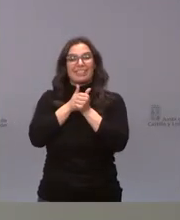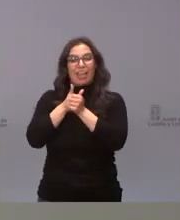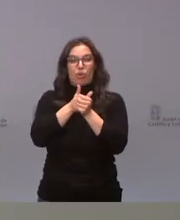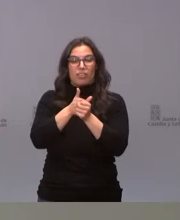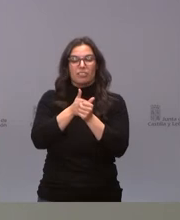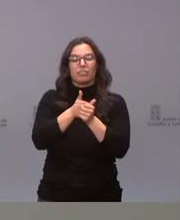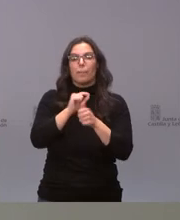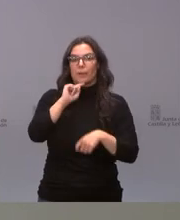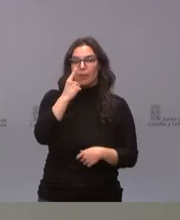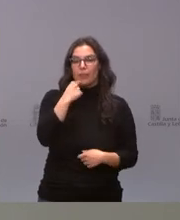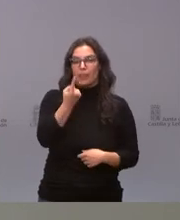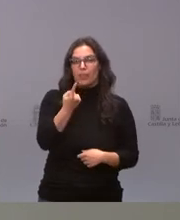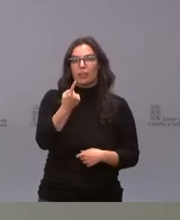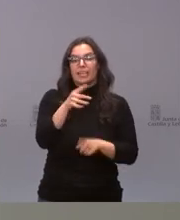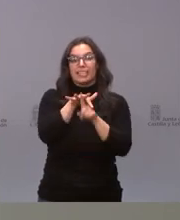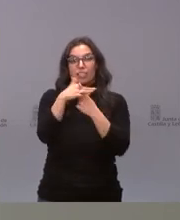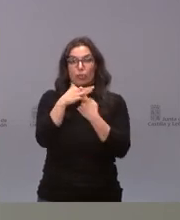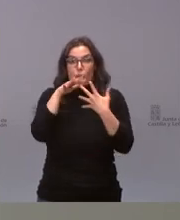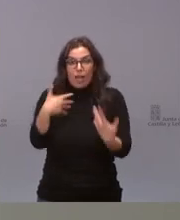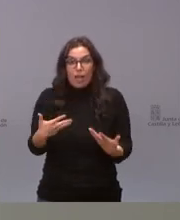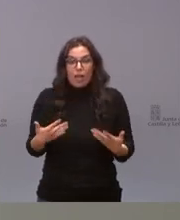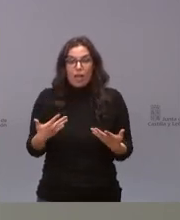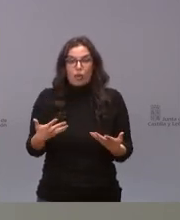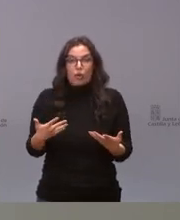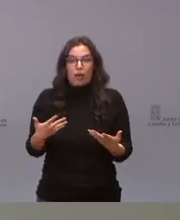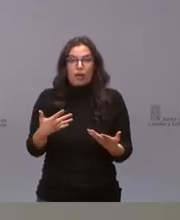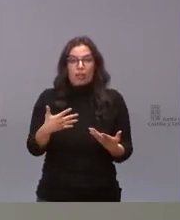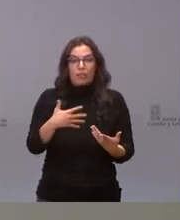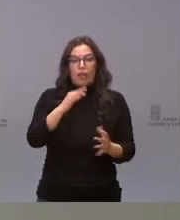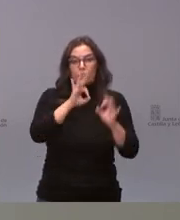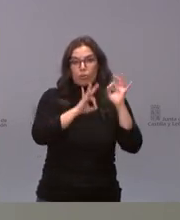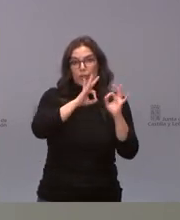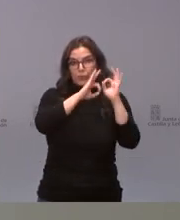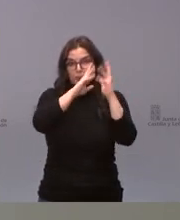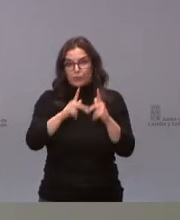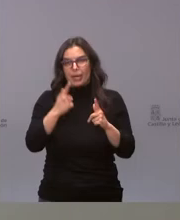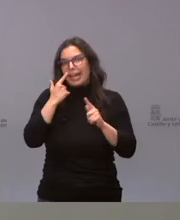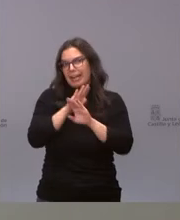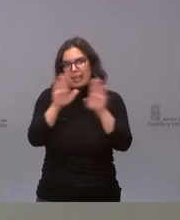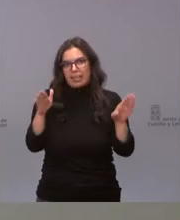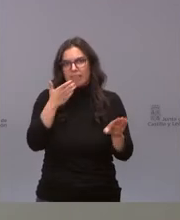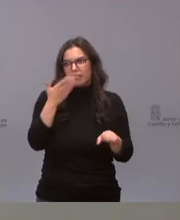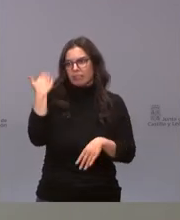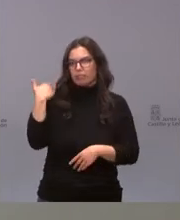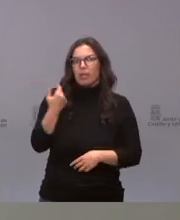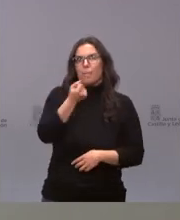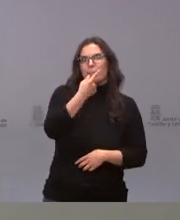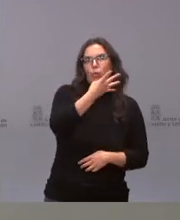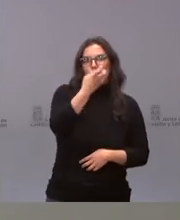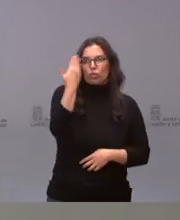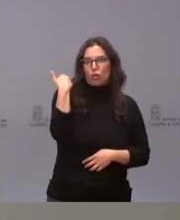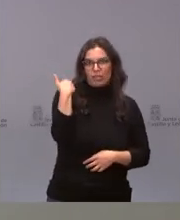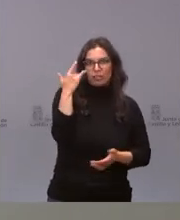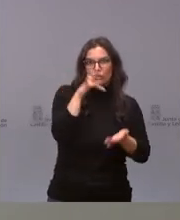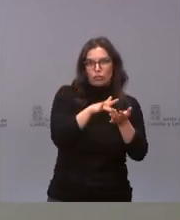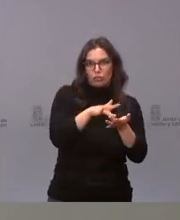primero decir que la situación que tenemos en el momento actual de incidencia acumulada no tiene nada que ver con los 1.400 por 100.000 habitantes que llegamos